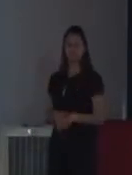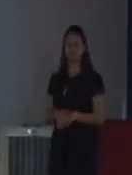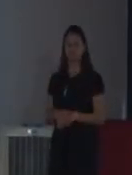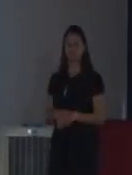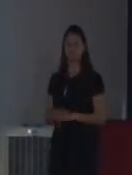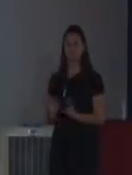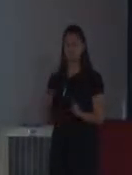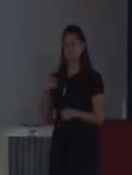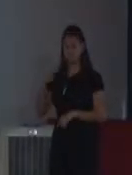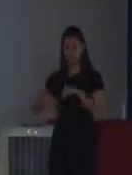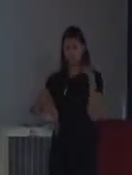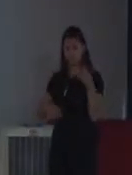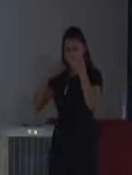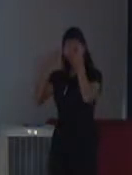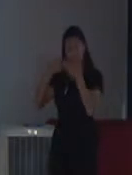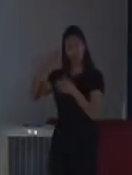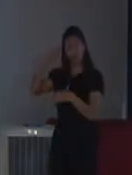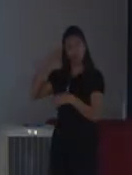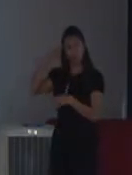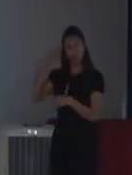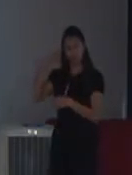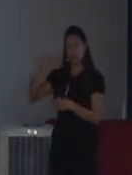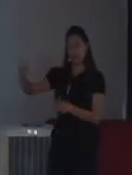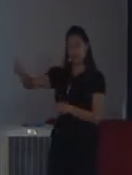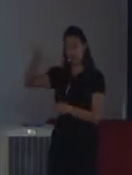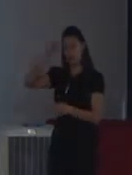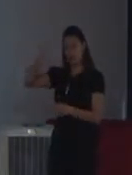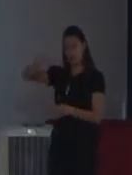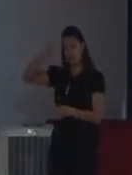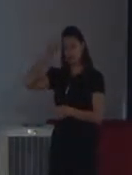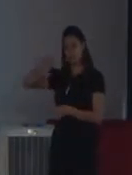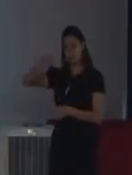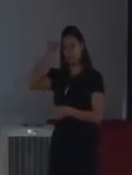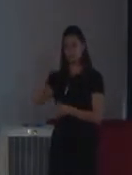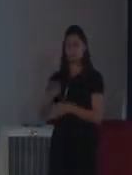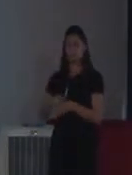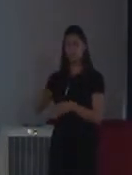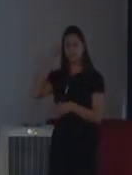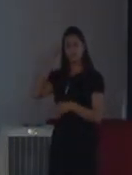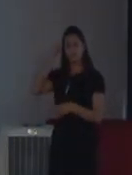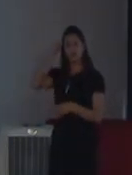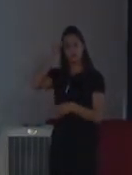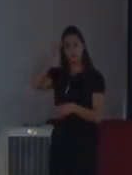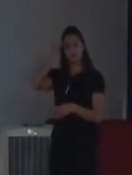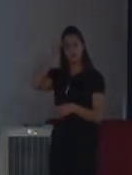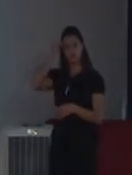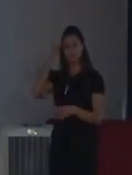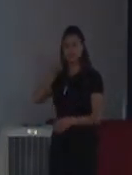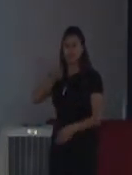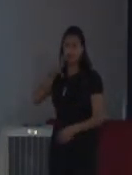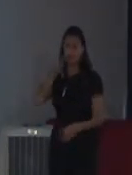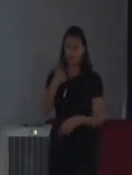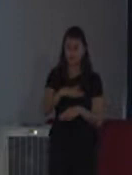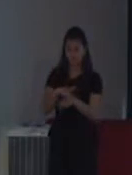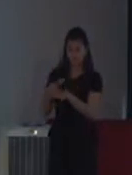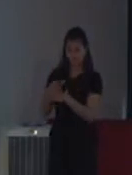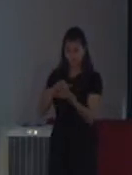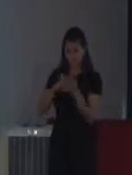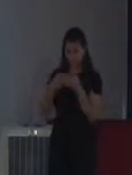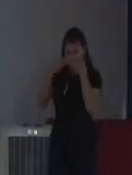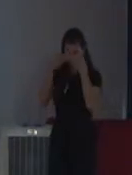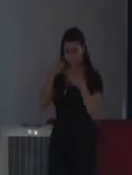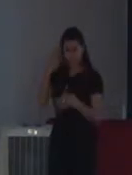uno no pueda, digamos, liberarse de la discapacidad que se le mete en la cabeza a uno, y ojo, yo no estoy hablando de la